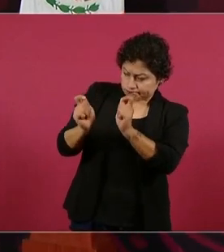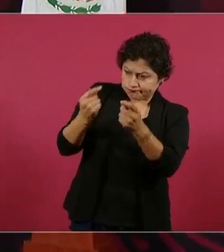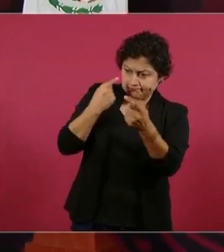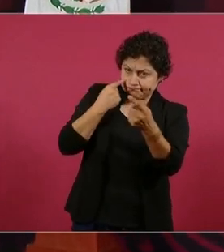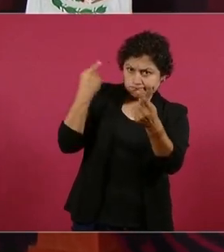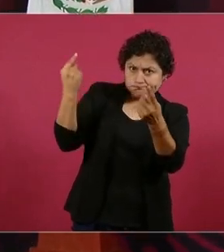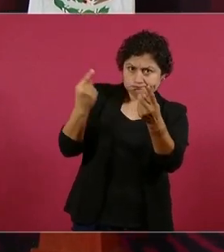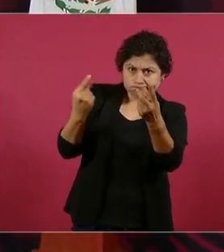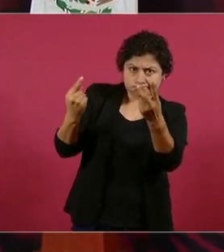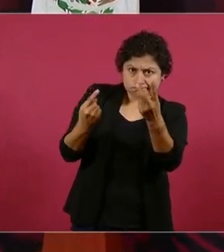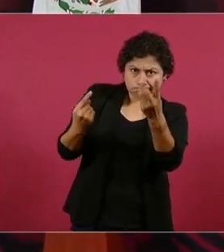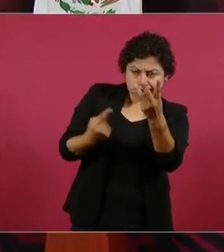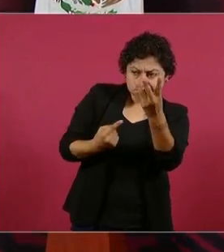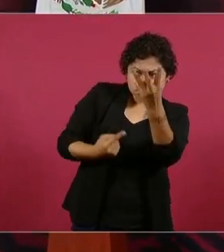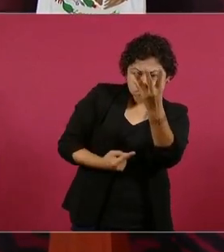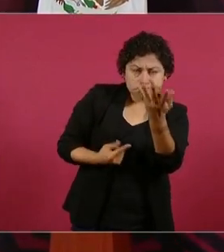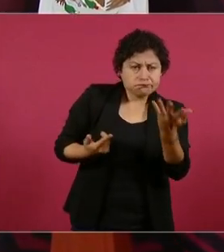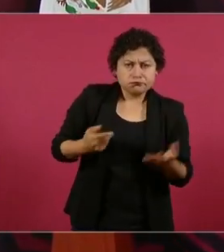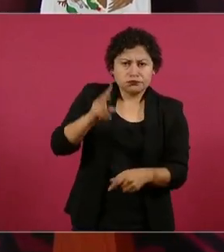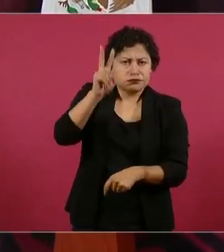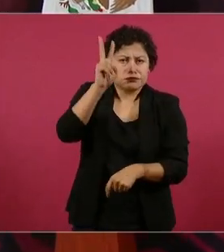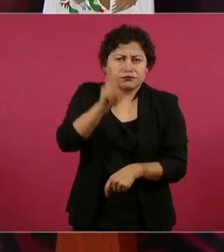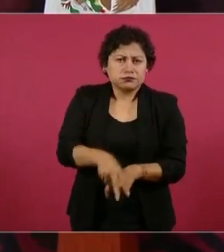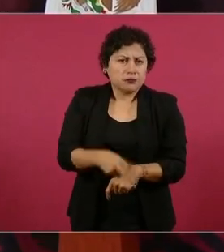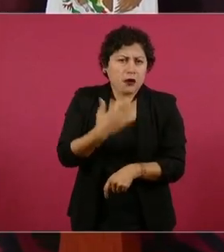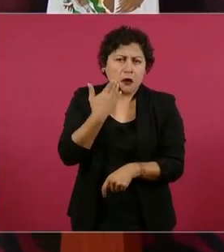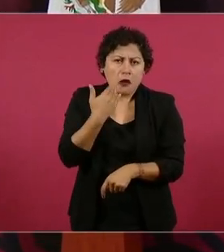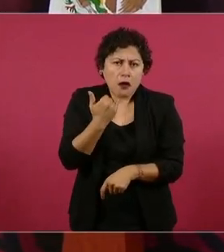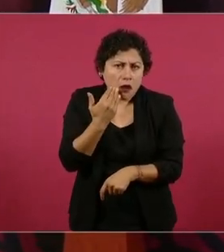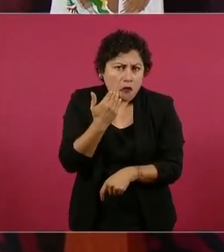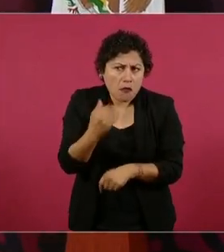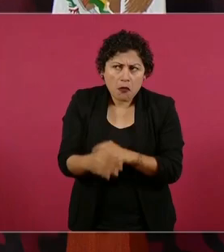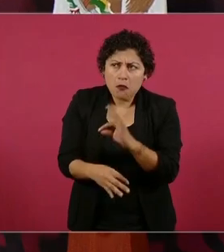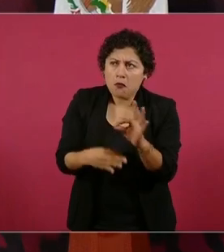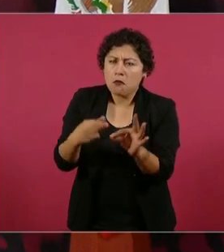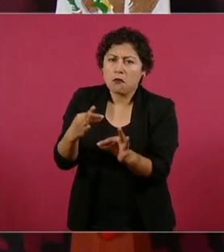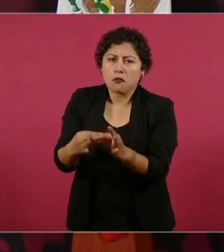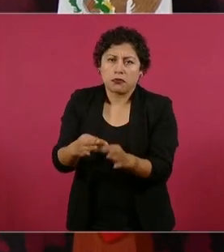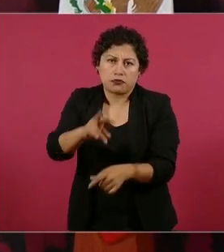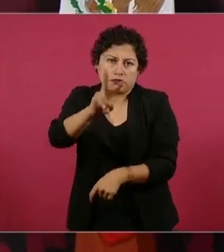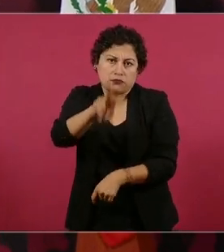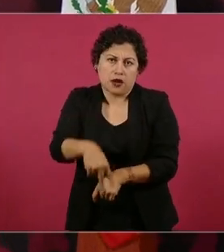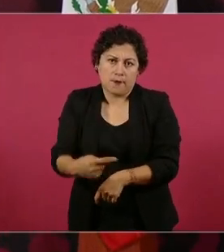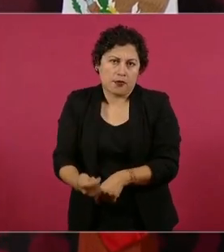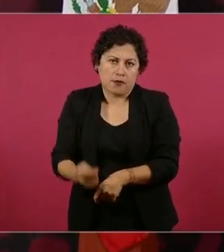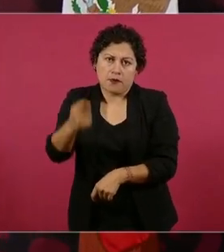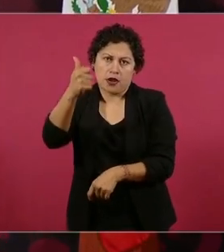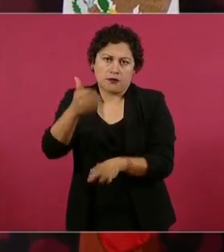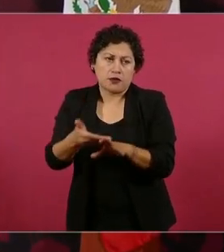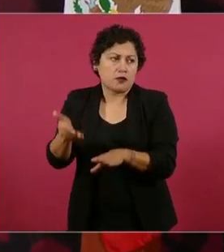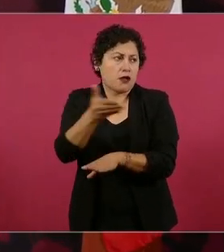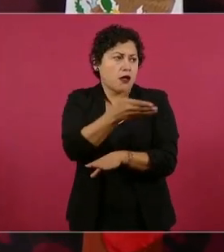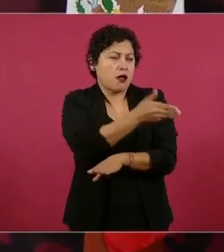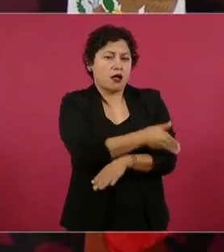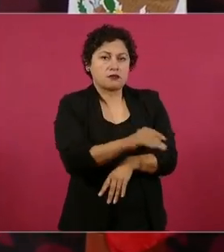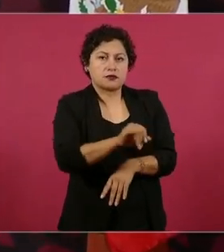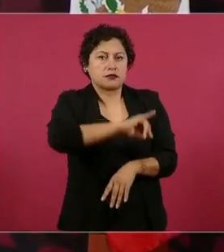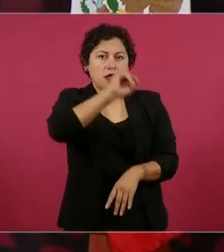de manera muy armoniosa, como nunca se había visto en los últimos tiempos,